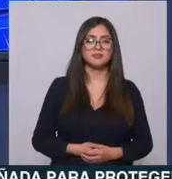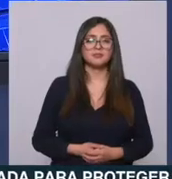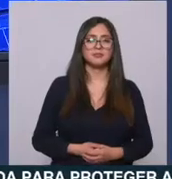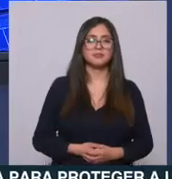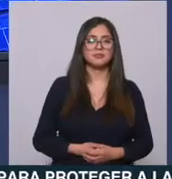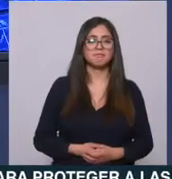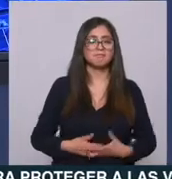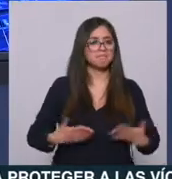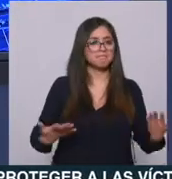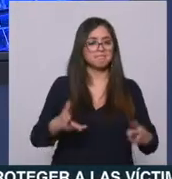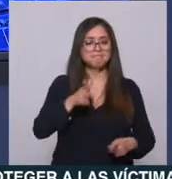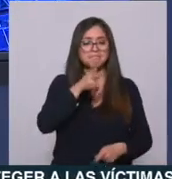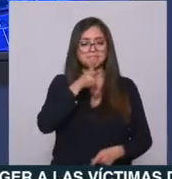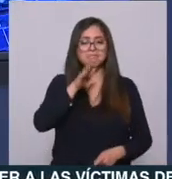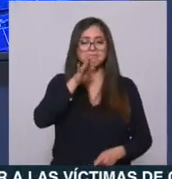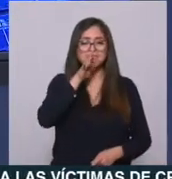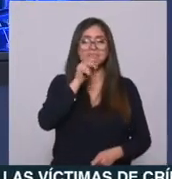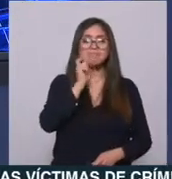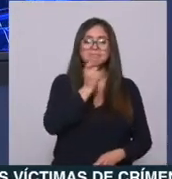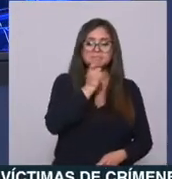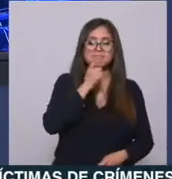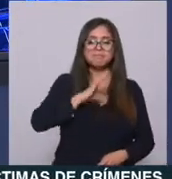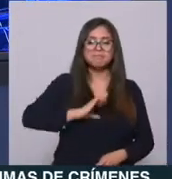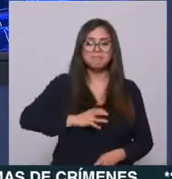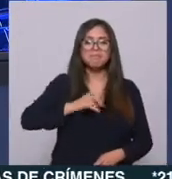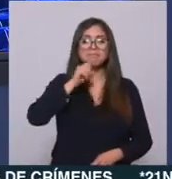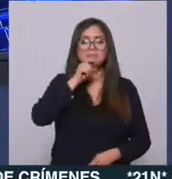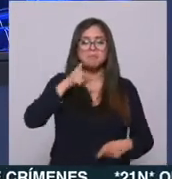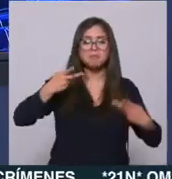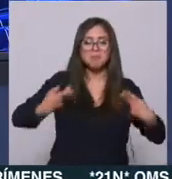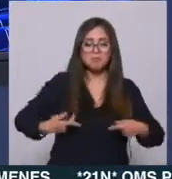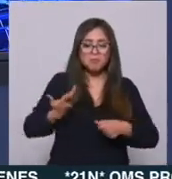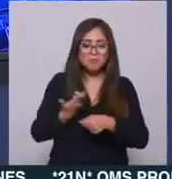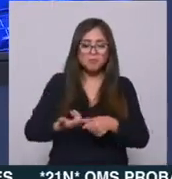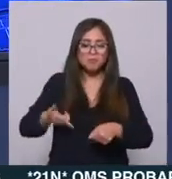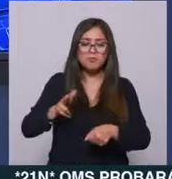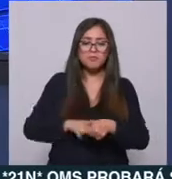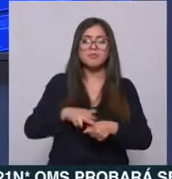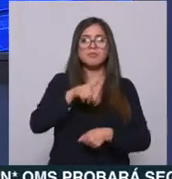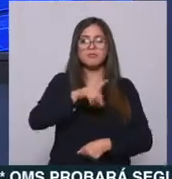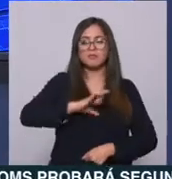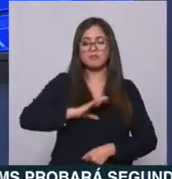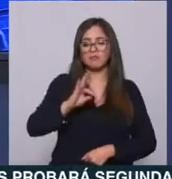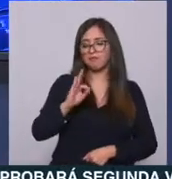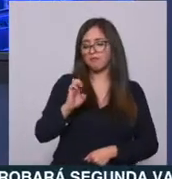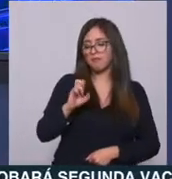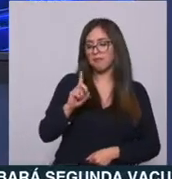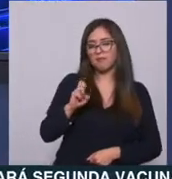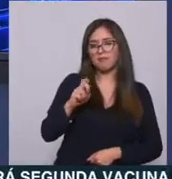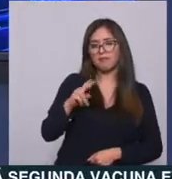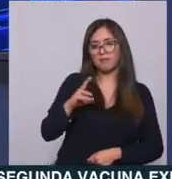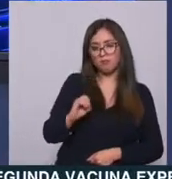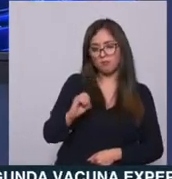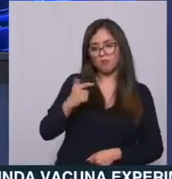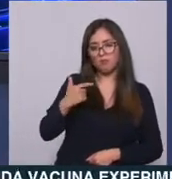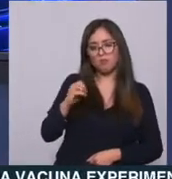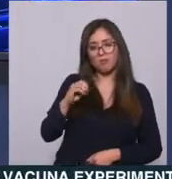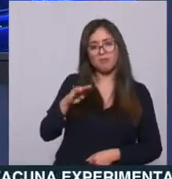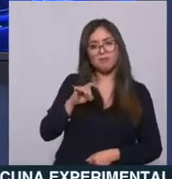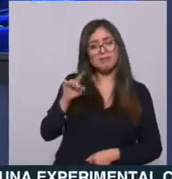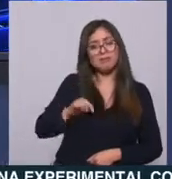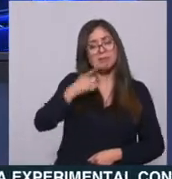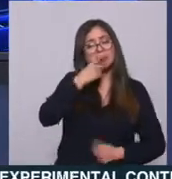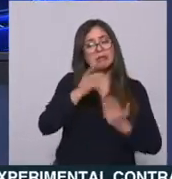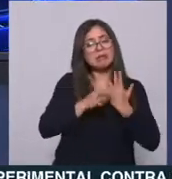El reclamo de padres de niños con cáncer, pacientes del Hospital Infantil de México, Federico Gómez, acentuó y puso los reflectores sobre el problema de